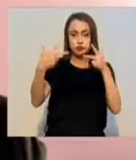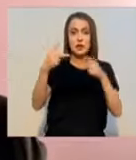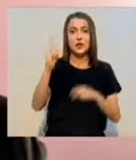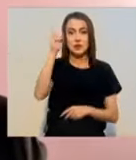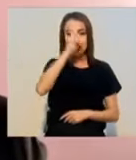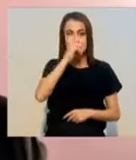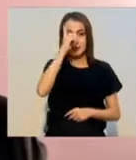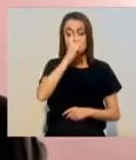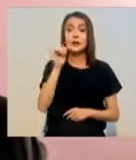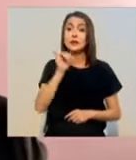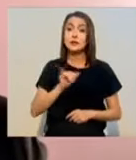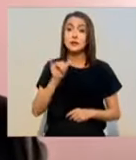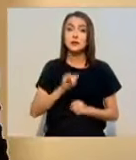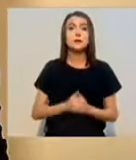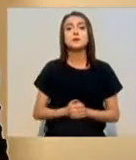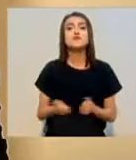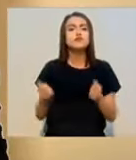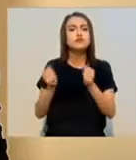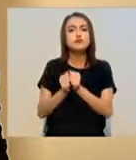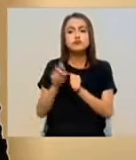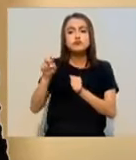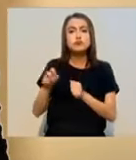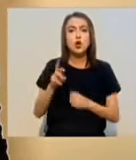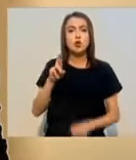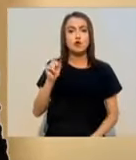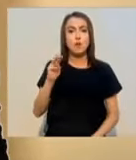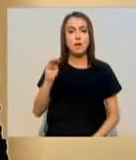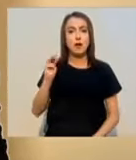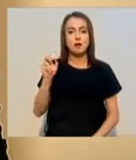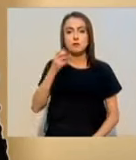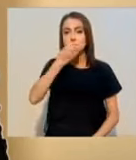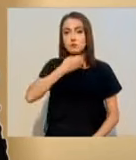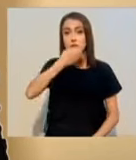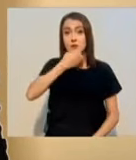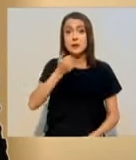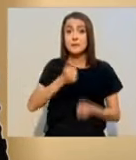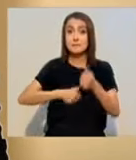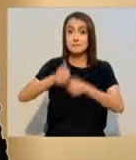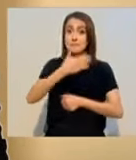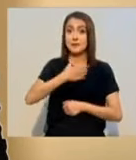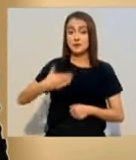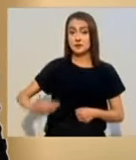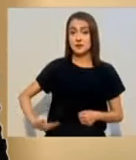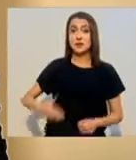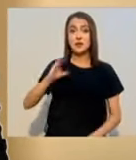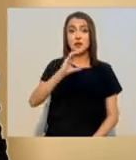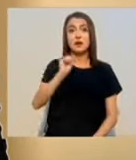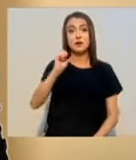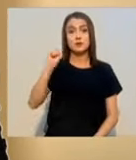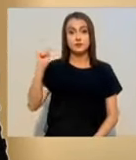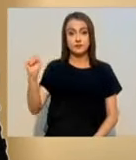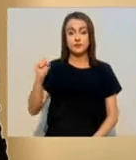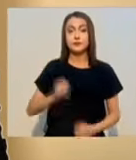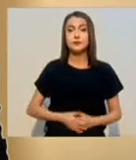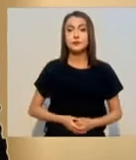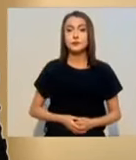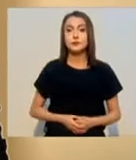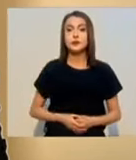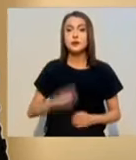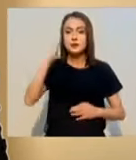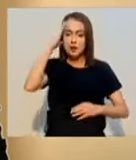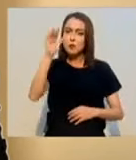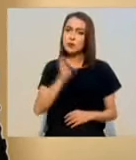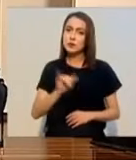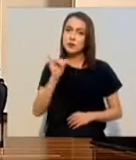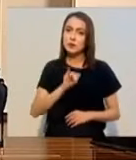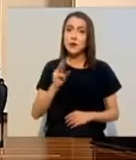Daniel Salas. También nos acompaña el señor Román Macaya, presidente ejecutivo de la Caja Costarricense de Seguro Social.